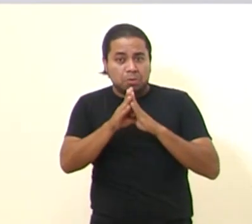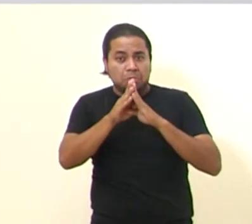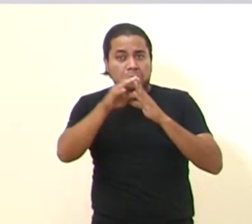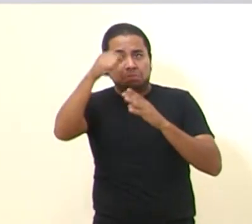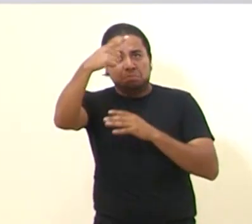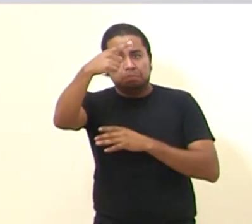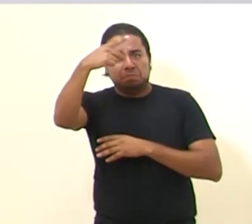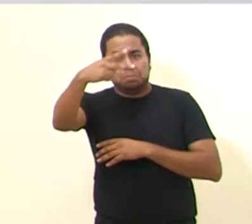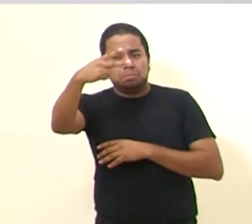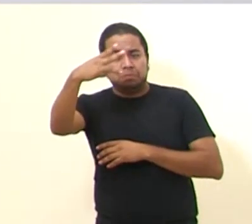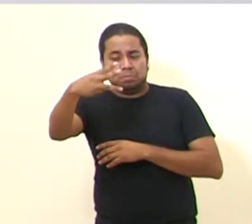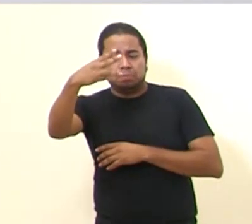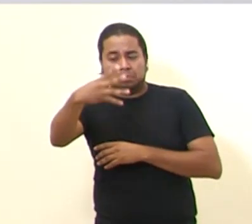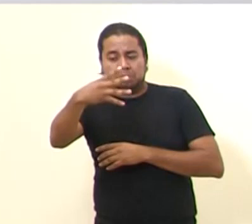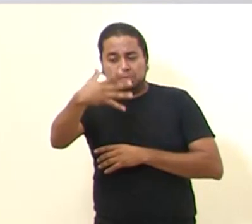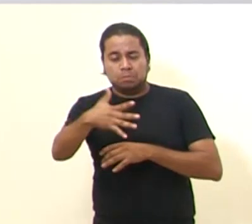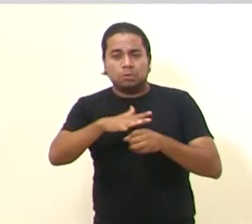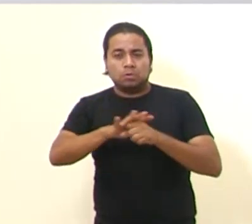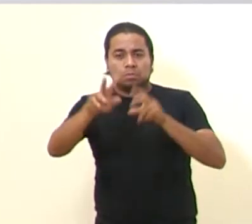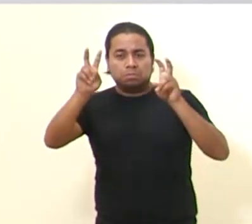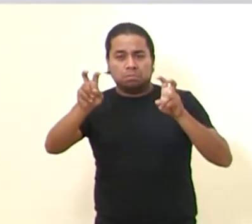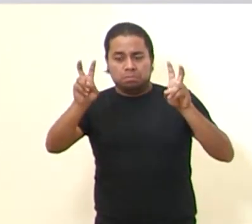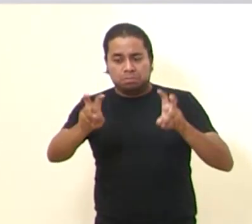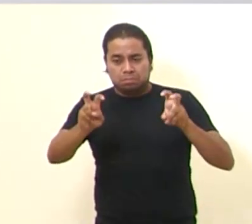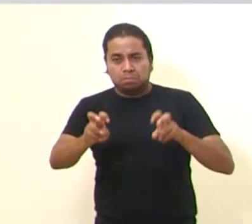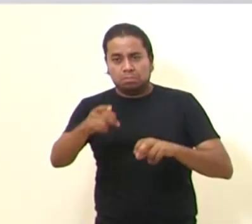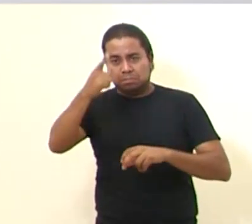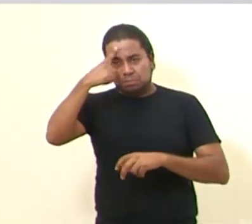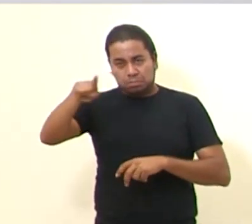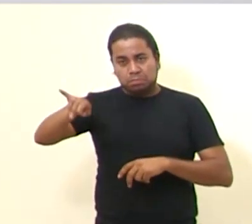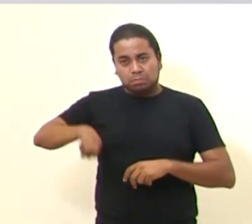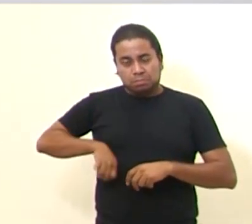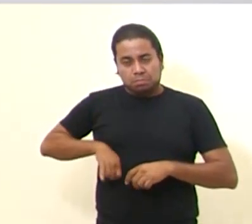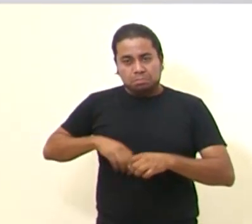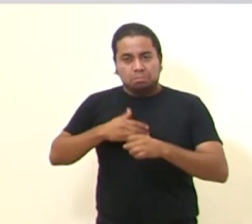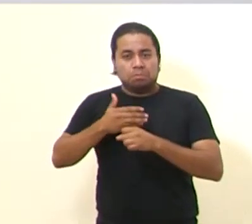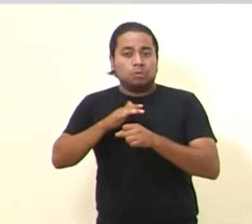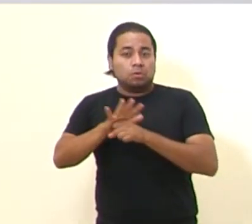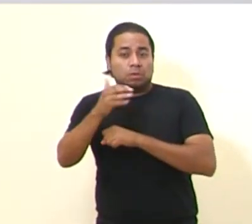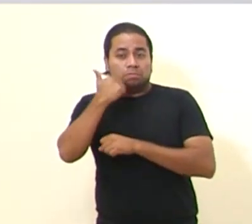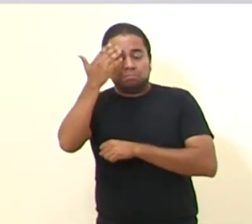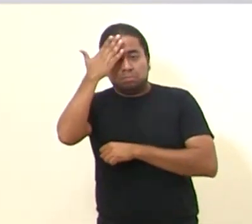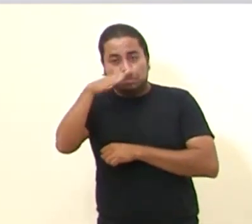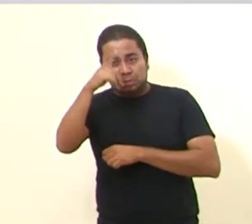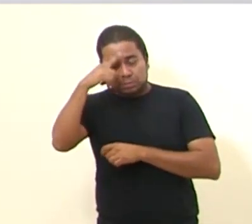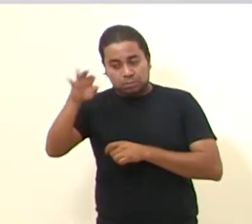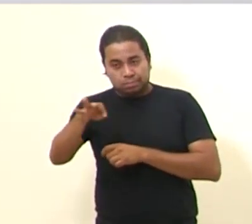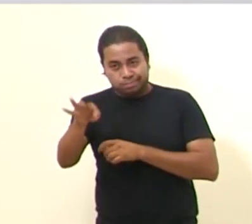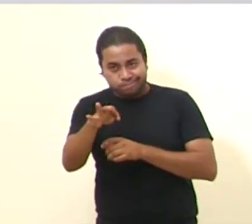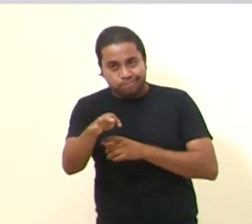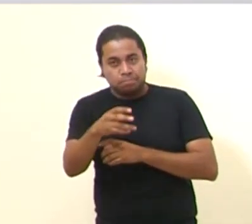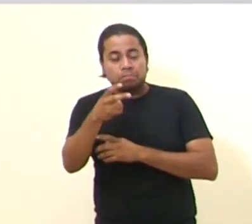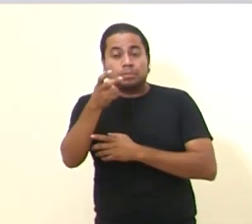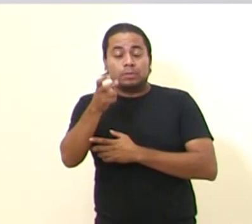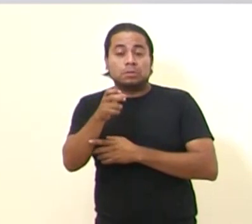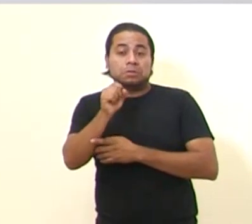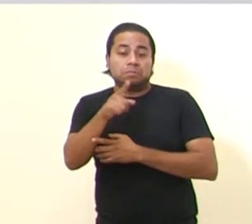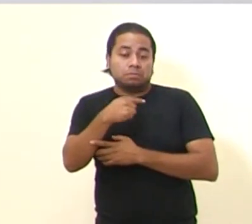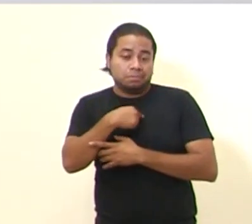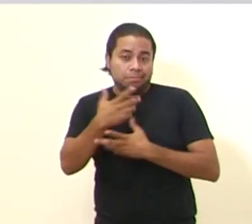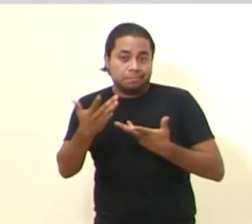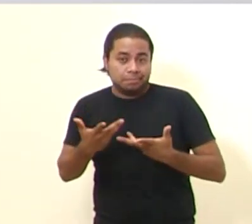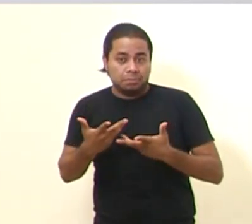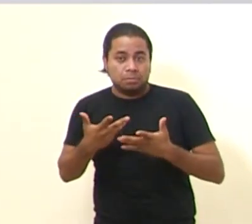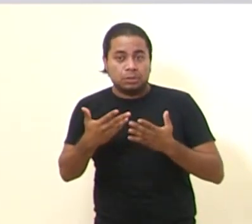jerarquía de los subtemas de lo que a él le interesaba saber de los tejedores. Lo mismo nosotros.